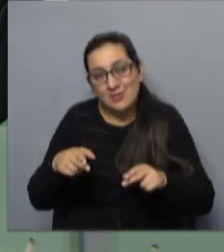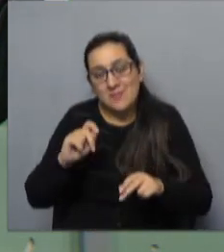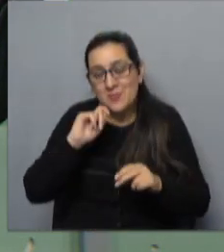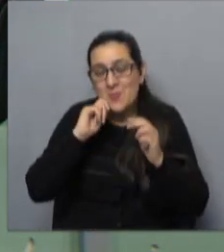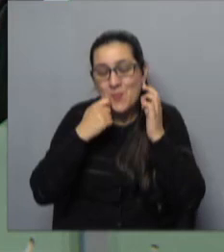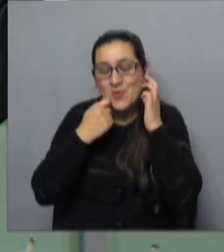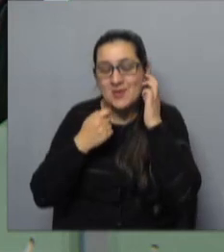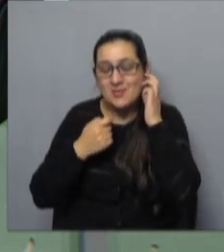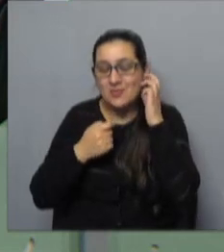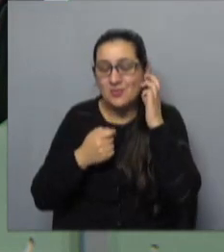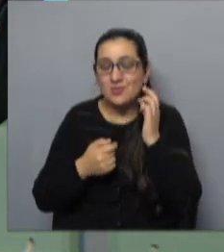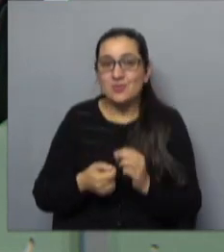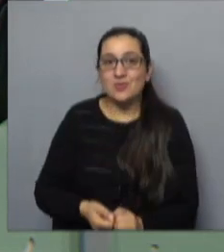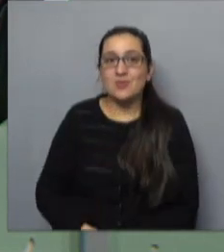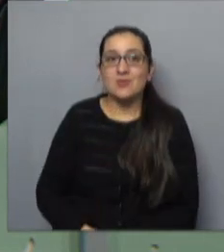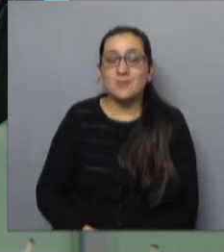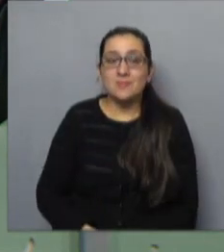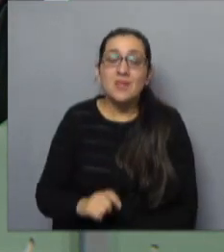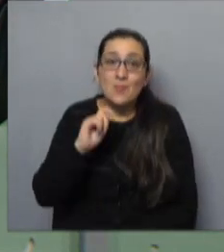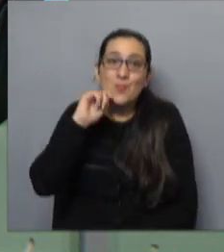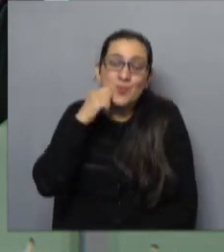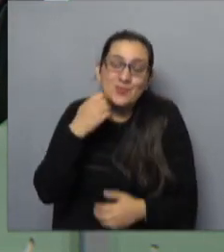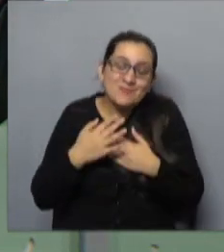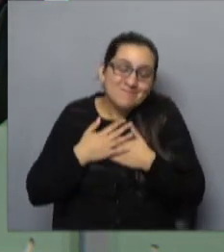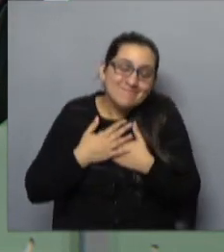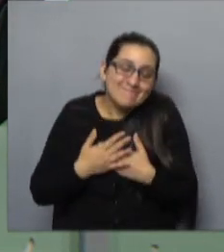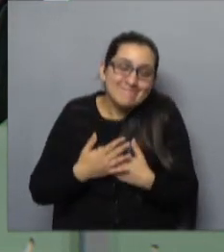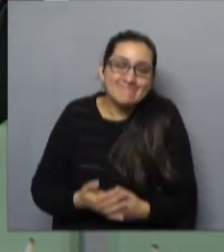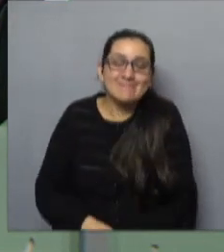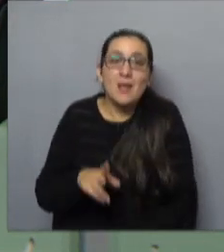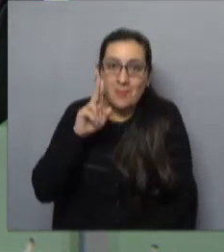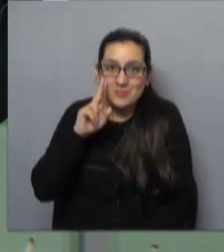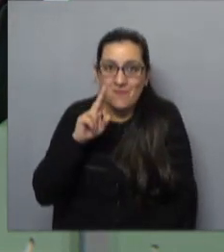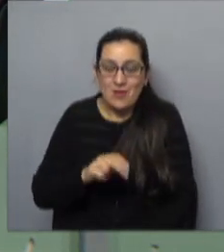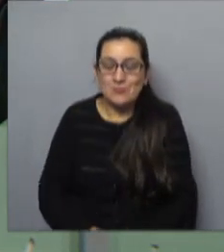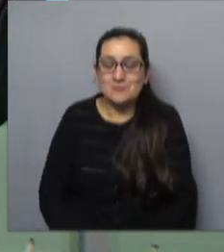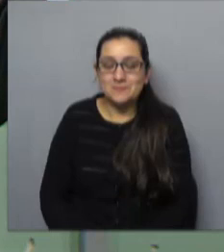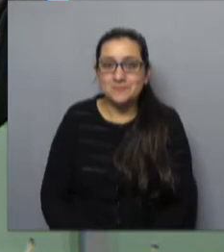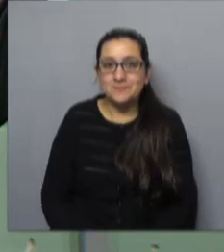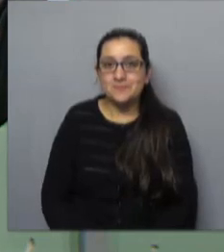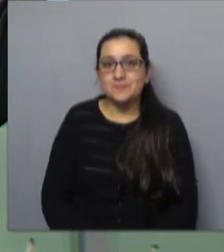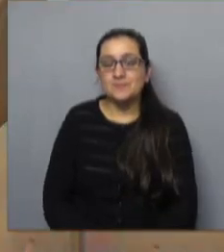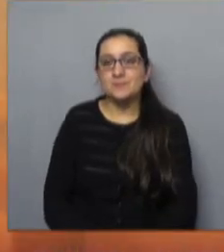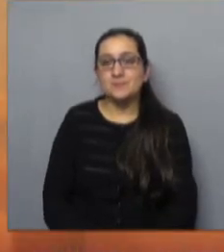desopilante, es como muy, muy lindo y tierno a la vez. ¿Lo vemos? Lo vemos.